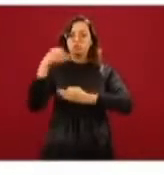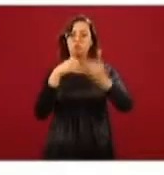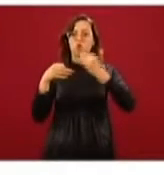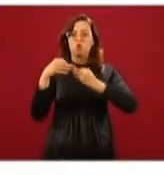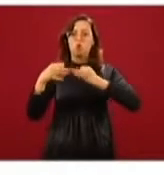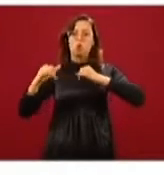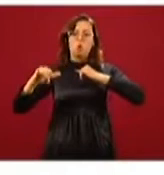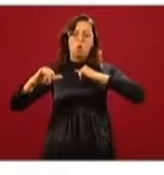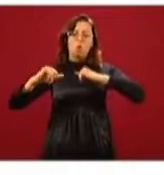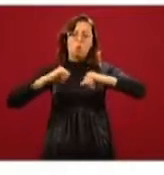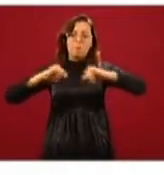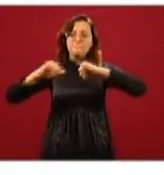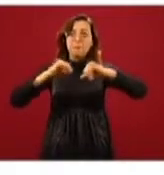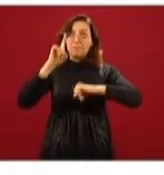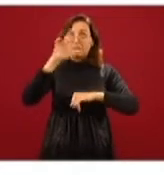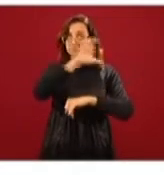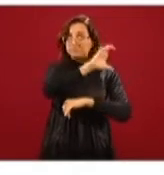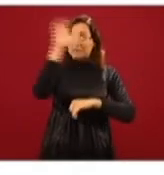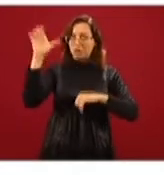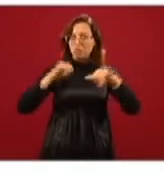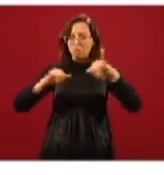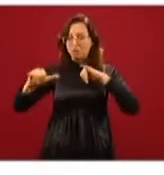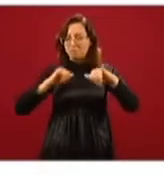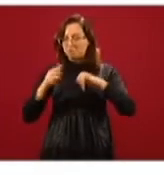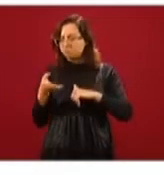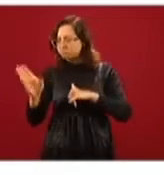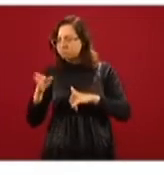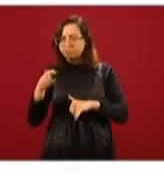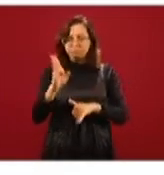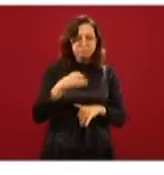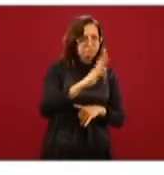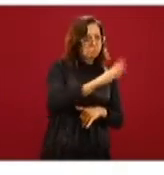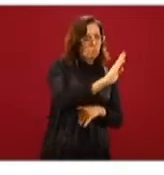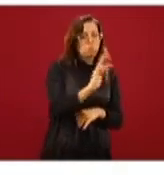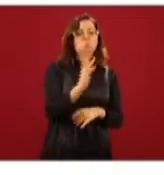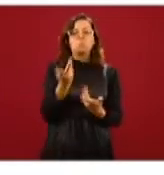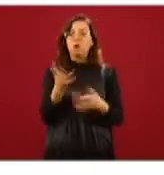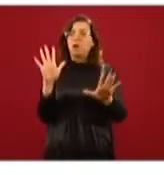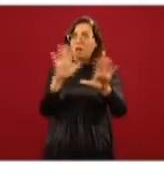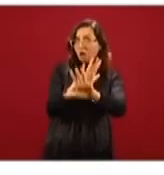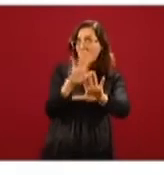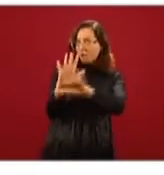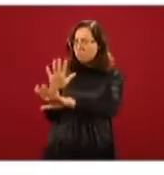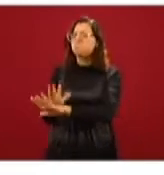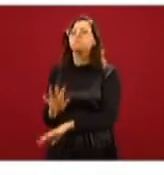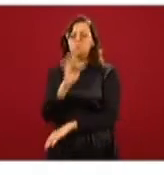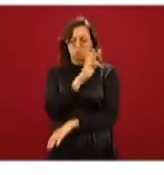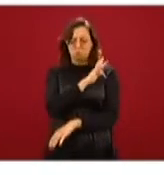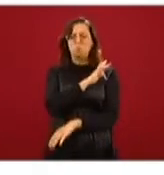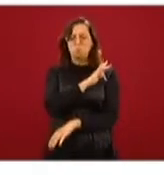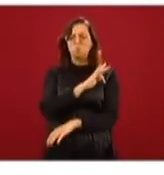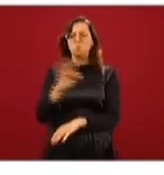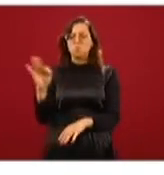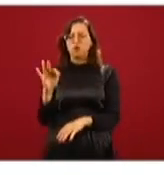en performance, en desempeño, y es posible rediseñar los espacios aéreos de